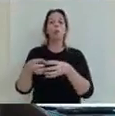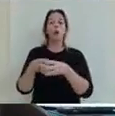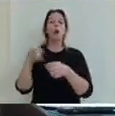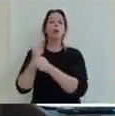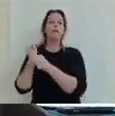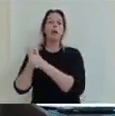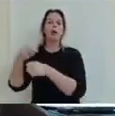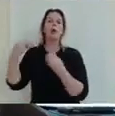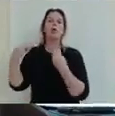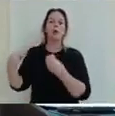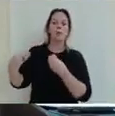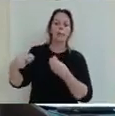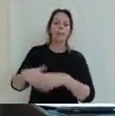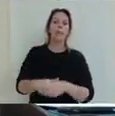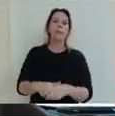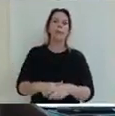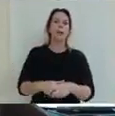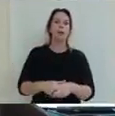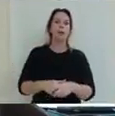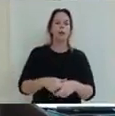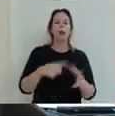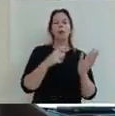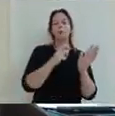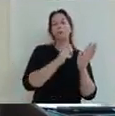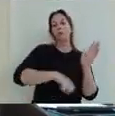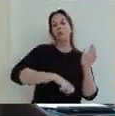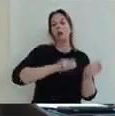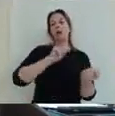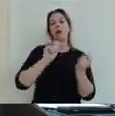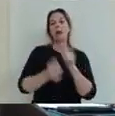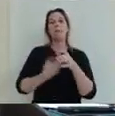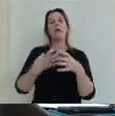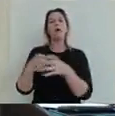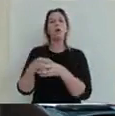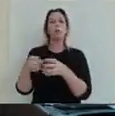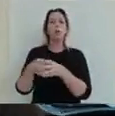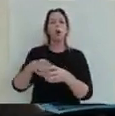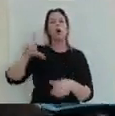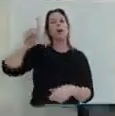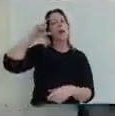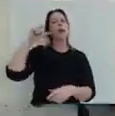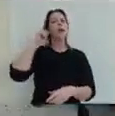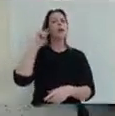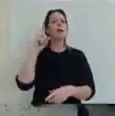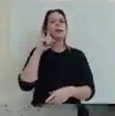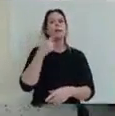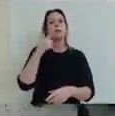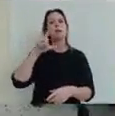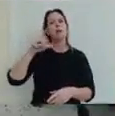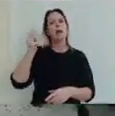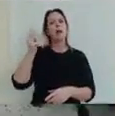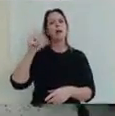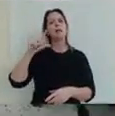que voy a pedir que esta nota pase a la Comisión de Legislación. Pongo a consideración la moción de la concejal